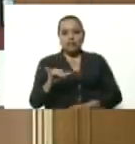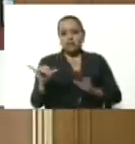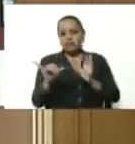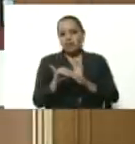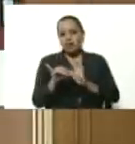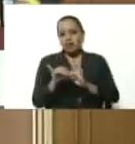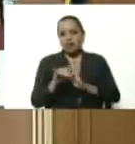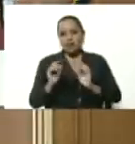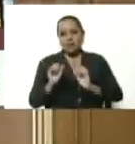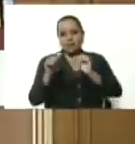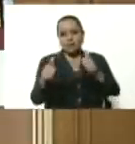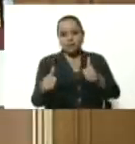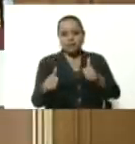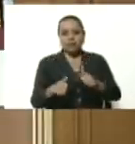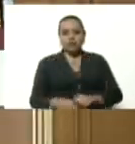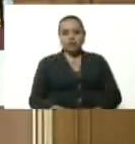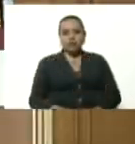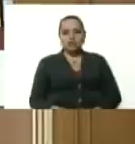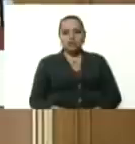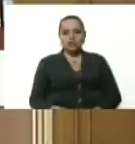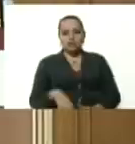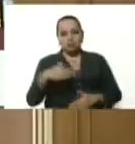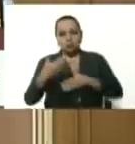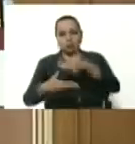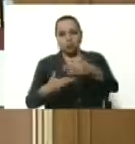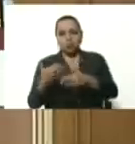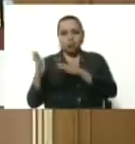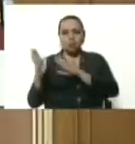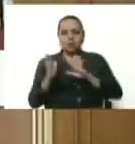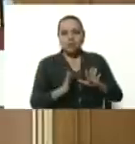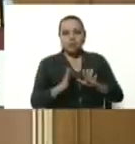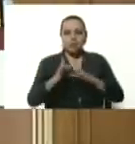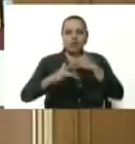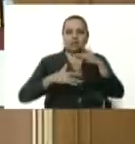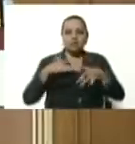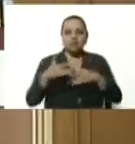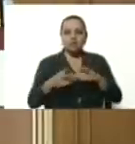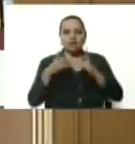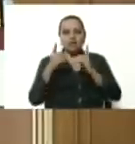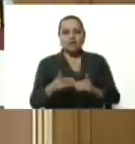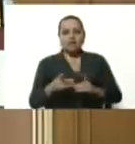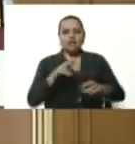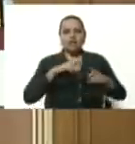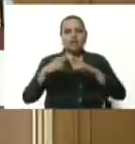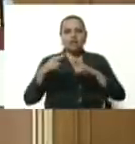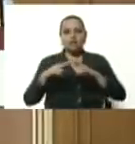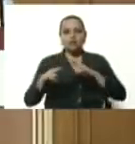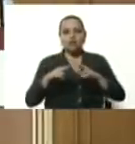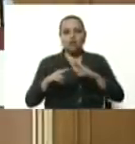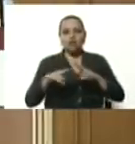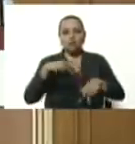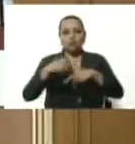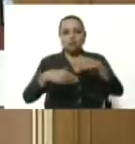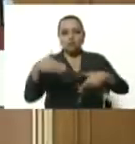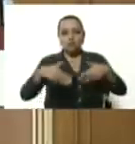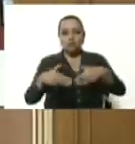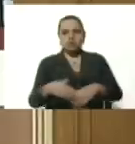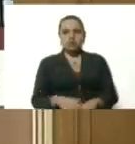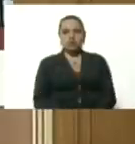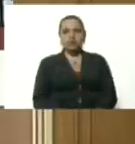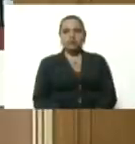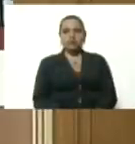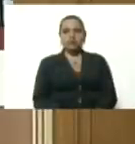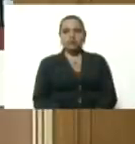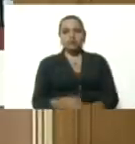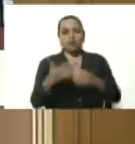instalado sobre la mesa y que vendrán pues una cantidad de actuaciones que tienen que ver con ese proceso electoral. Dichas